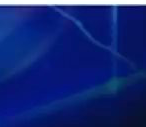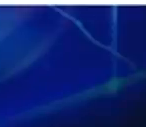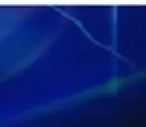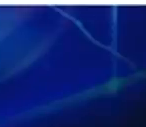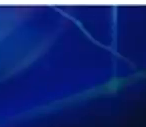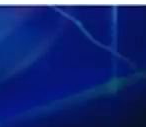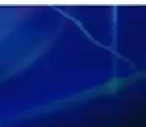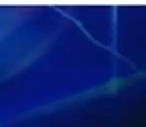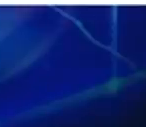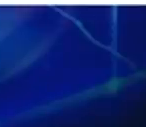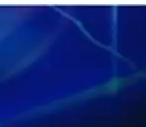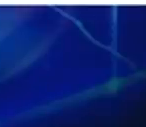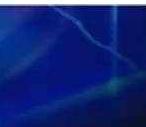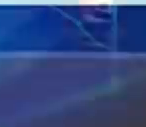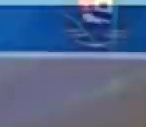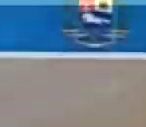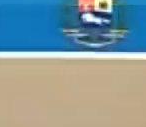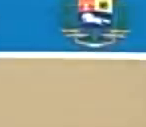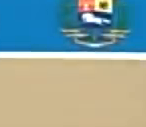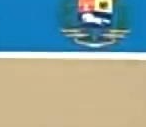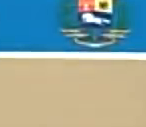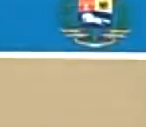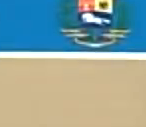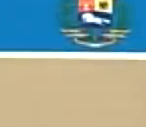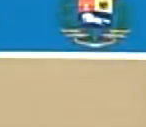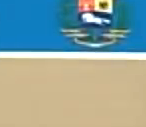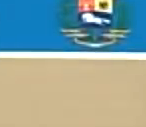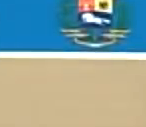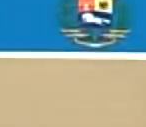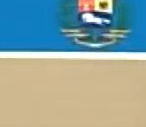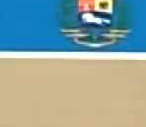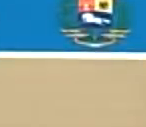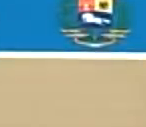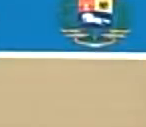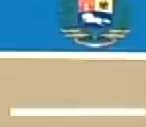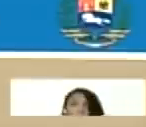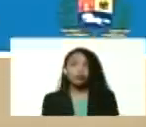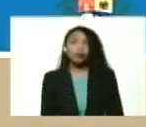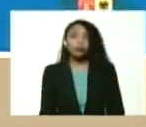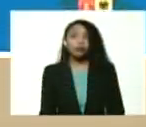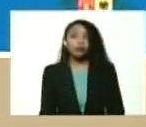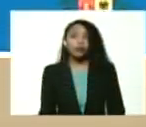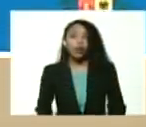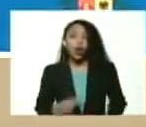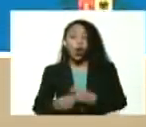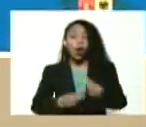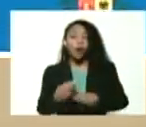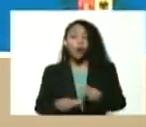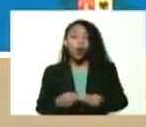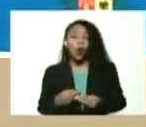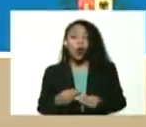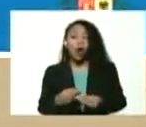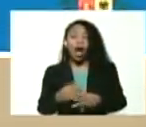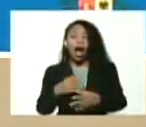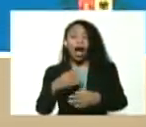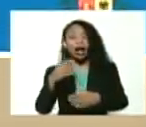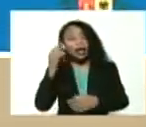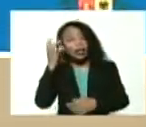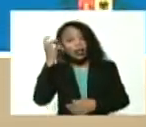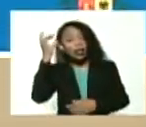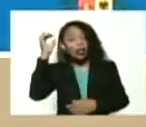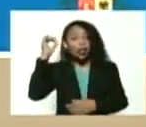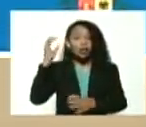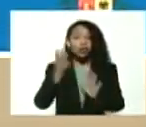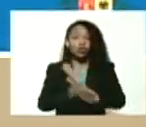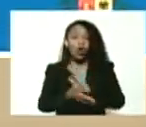papel de las redes sociales, cómo amplifican, cómo crean opiniones, cómo crean